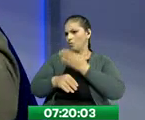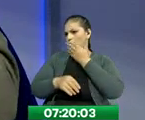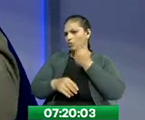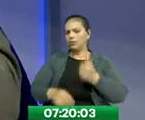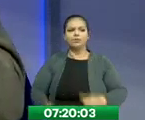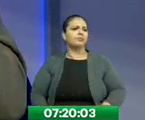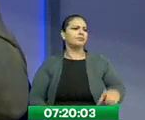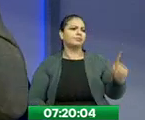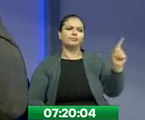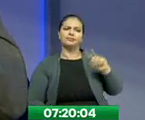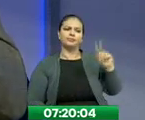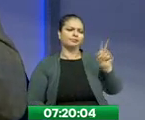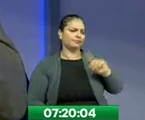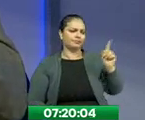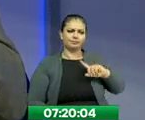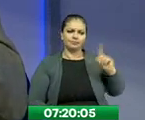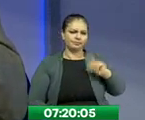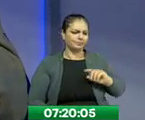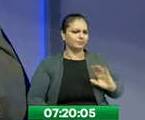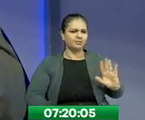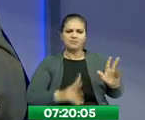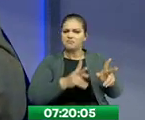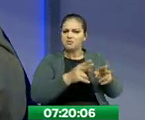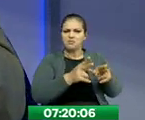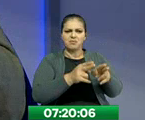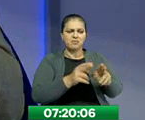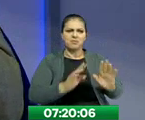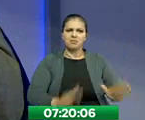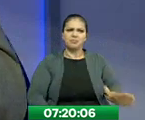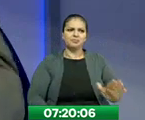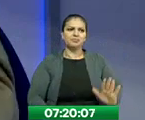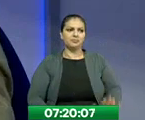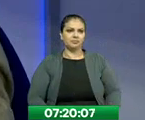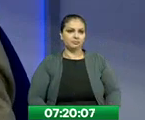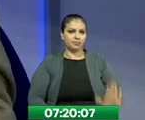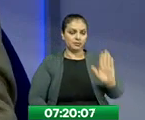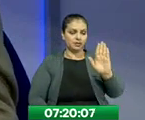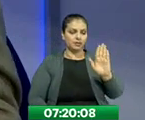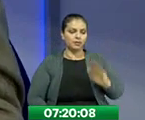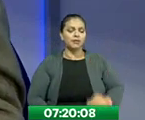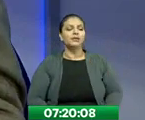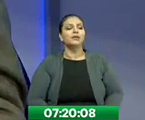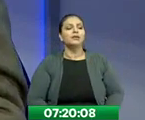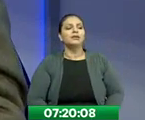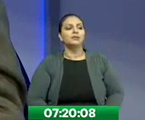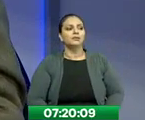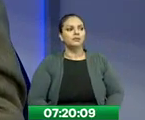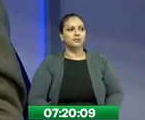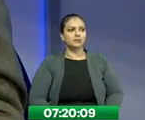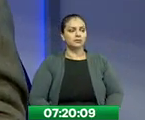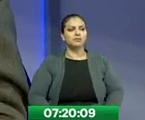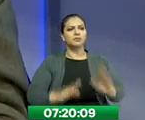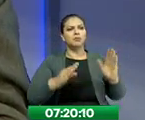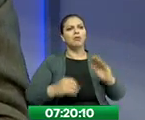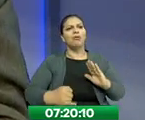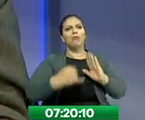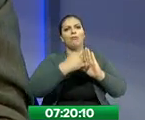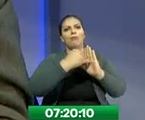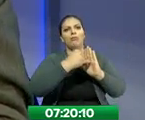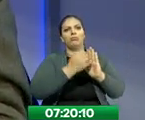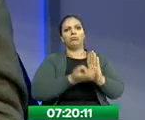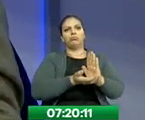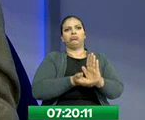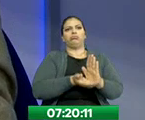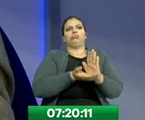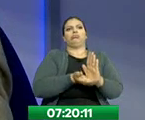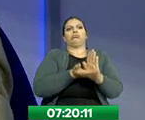canoa aquí. Pero no significa que podemos simplemente estar subiendo los